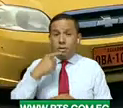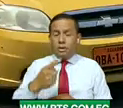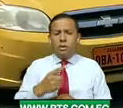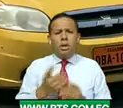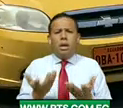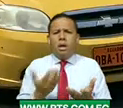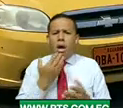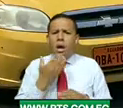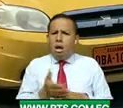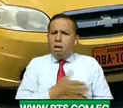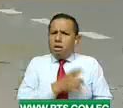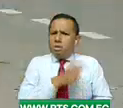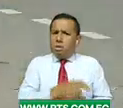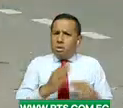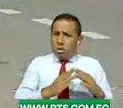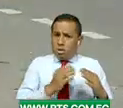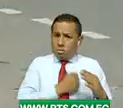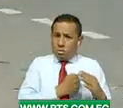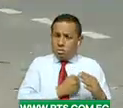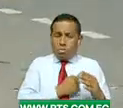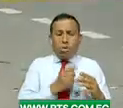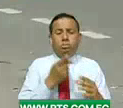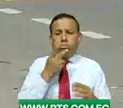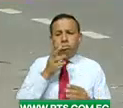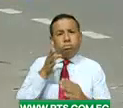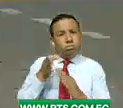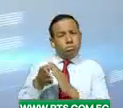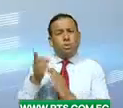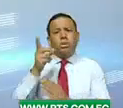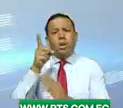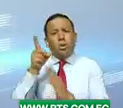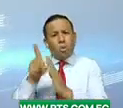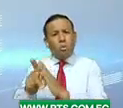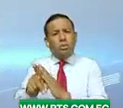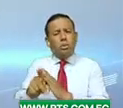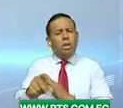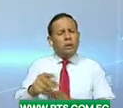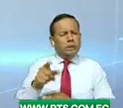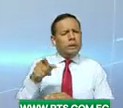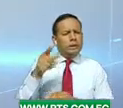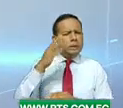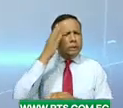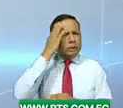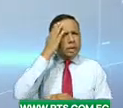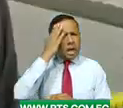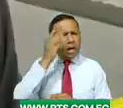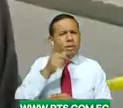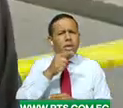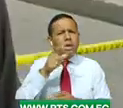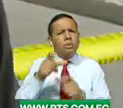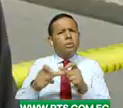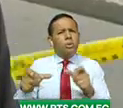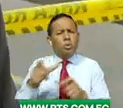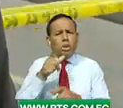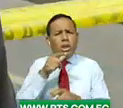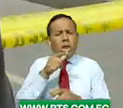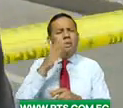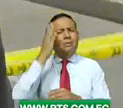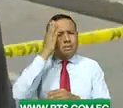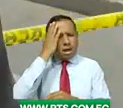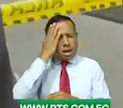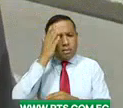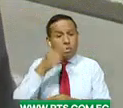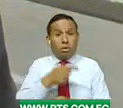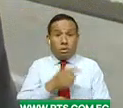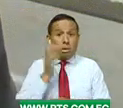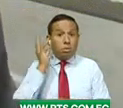ya puso la denuncia y tiene pleno conocimiento de quiénes fueron los responsables del delito. Porque la señora reconoce,